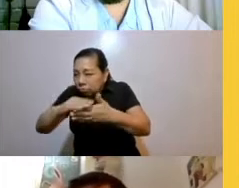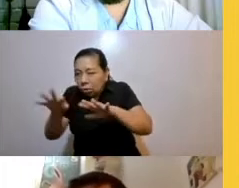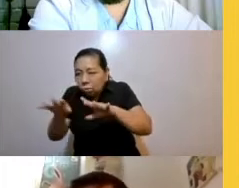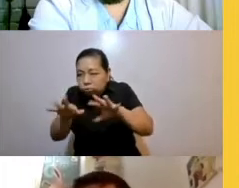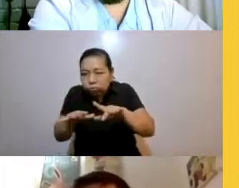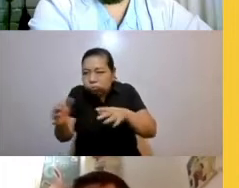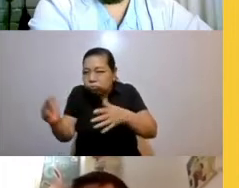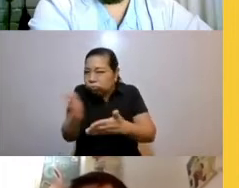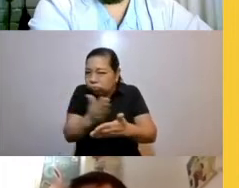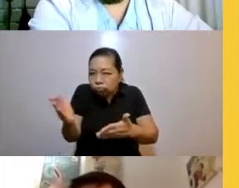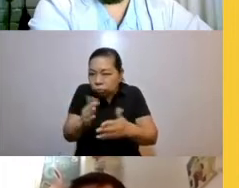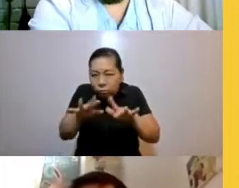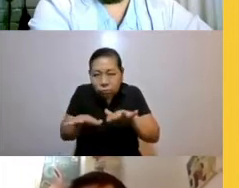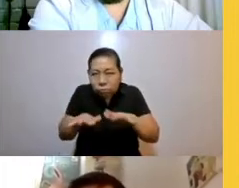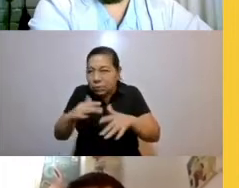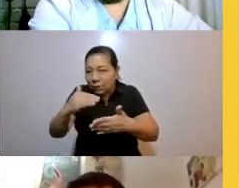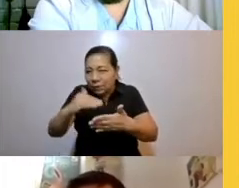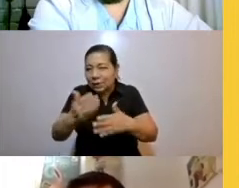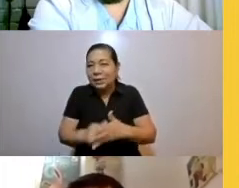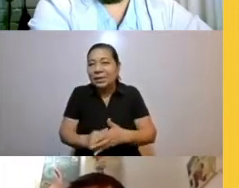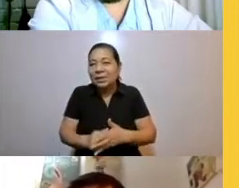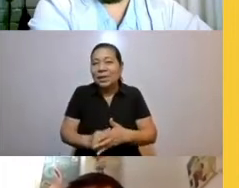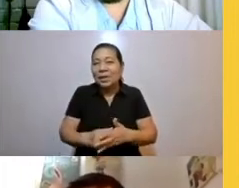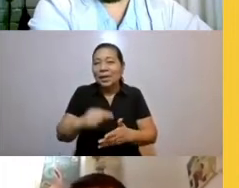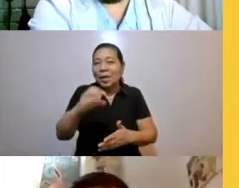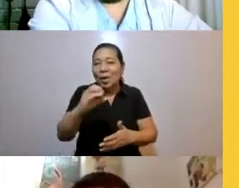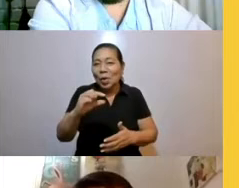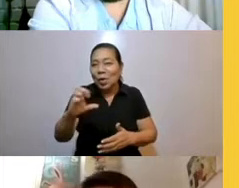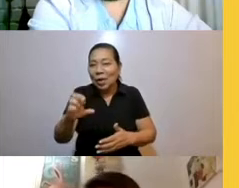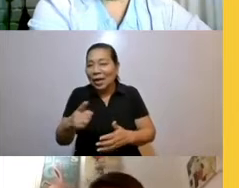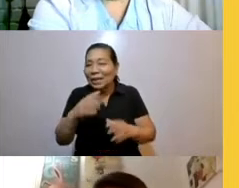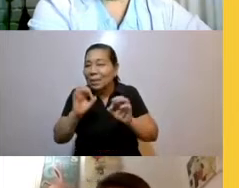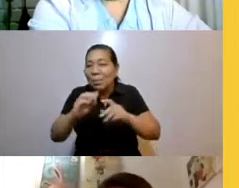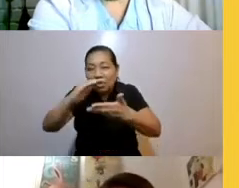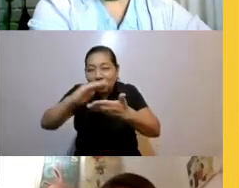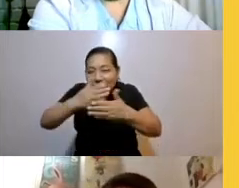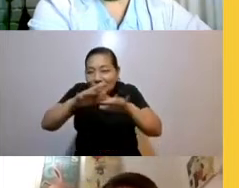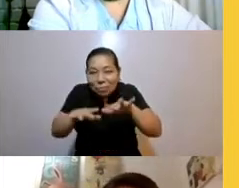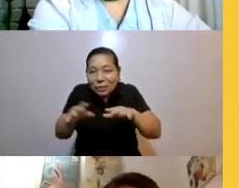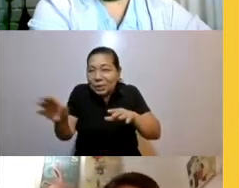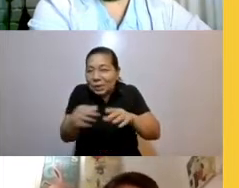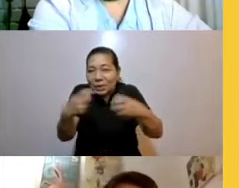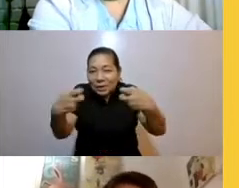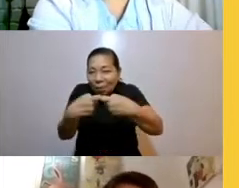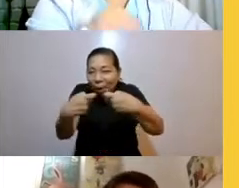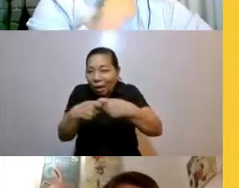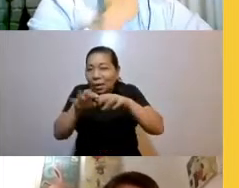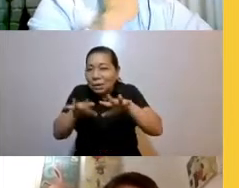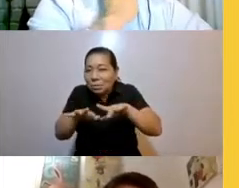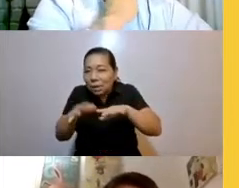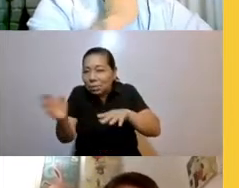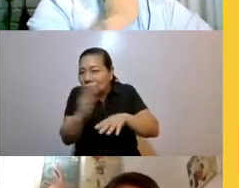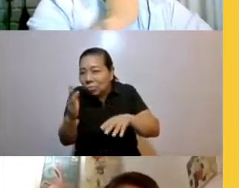averiguado. Ahí es donde entra el doctor Google, ¿no? Y claro, lo que hay, la información que